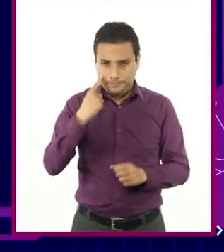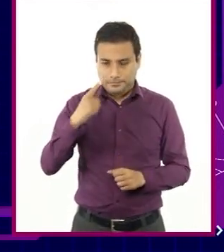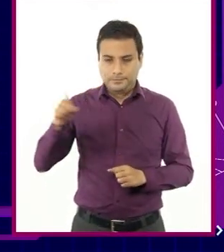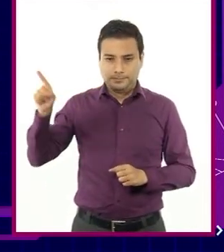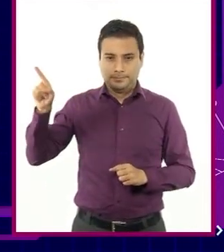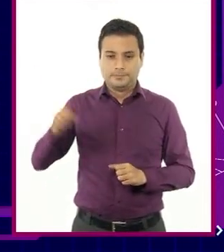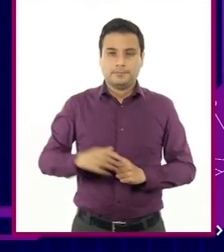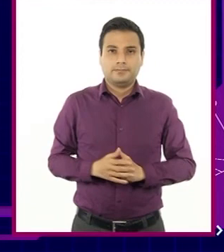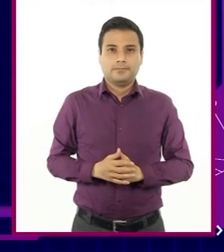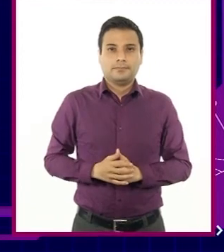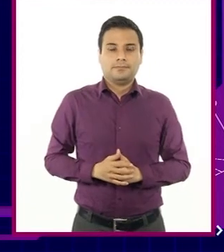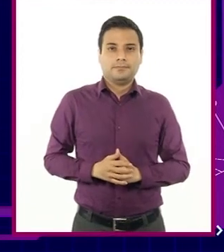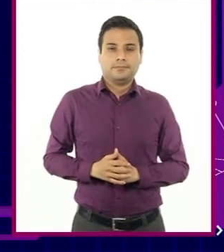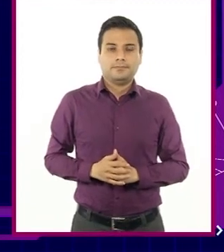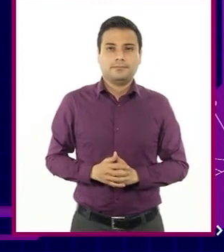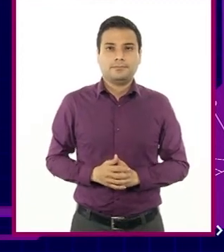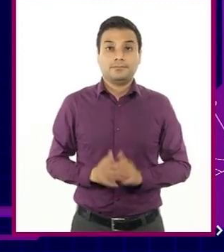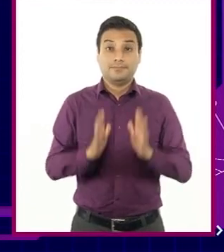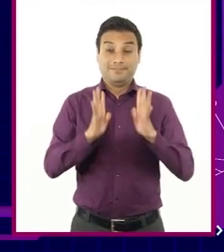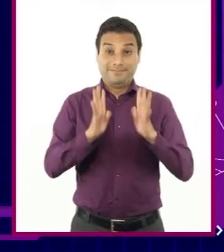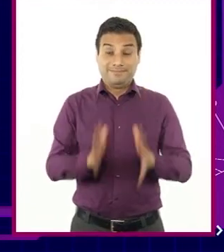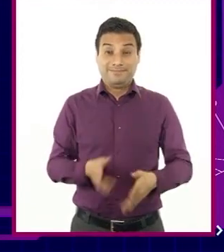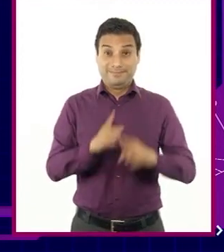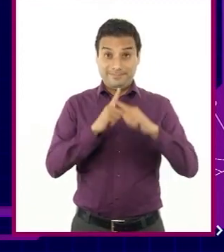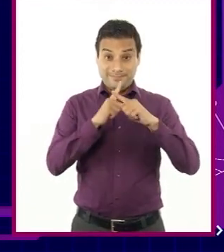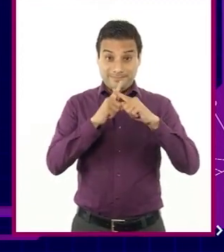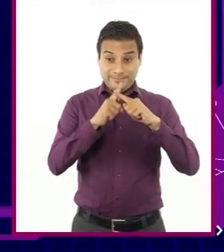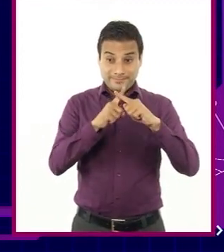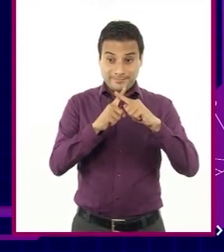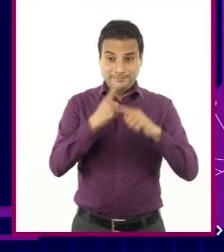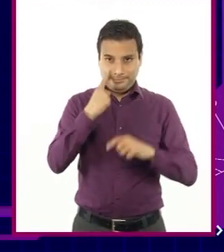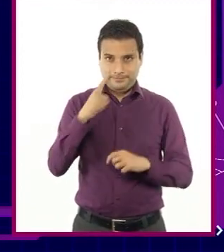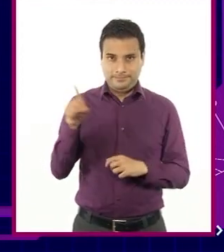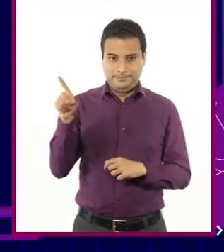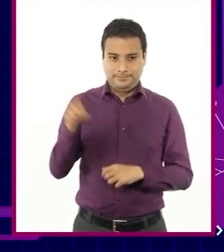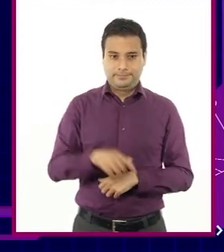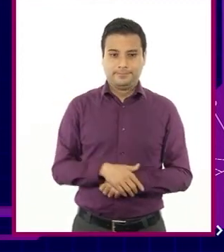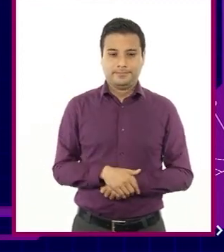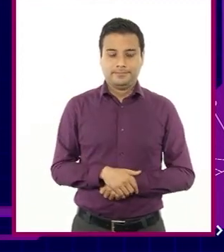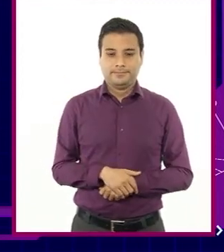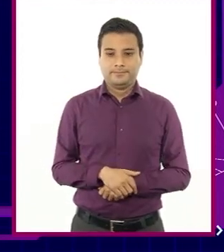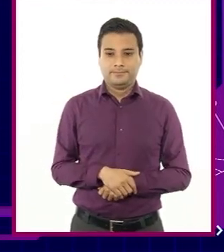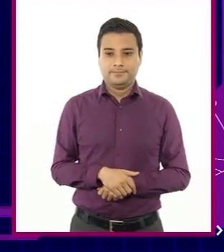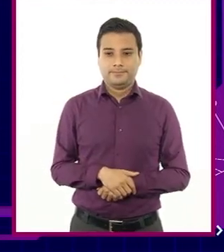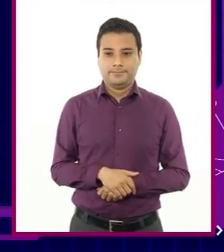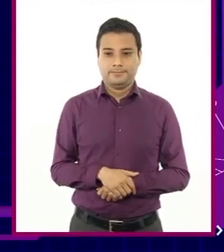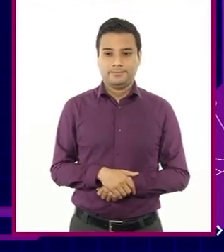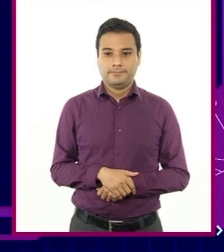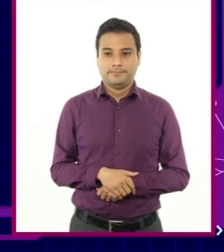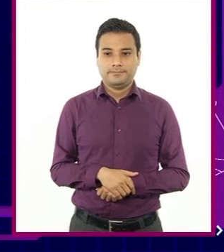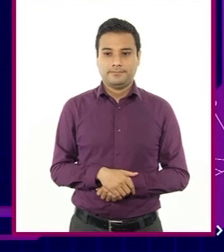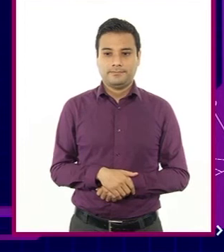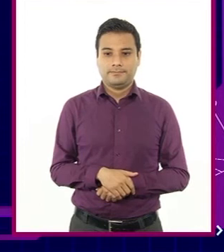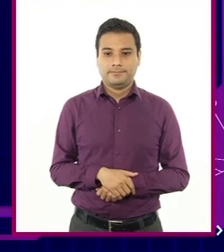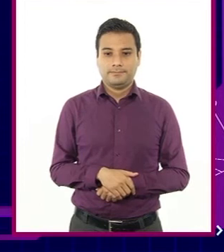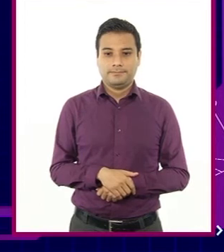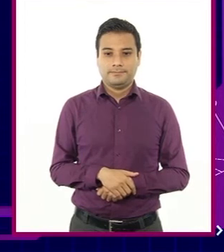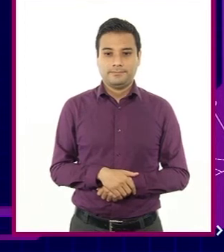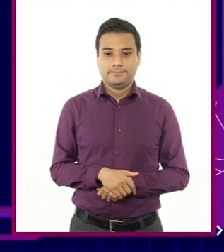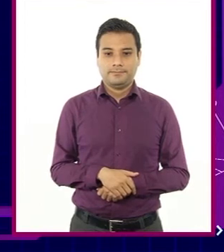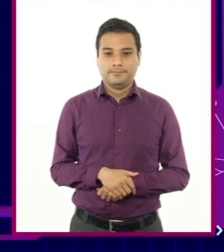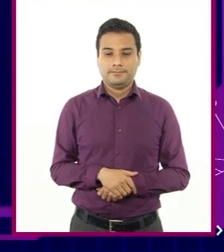Al multiplicar 1.61 metros por 1 kilómetro entre 1000 metros, se obtiene el cociente